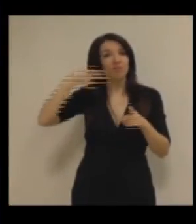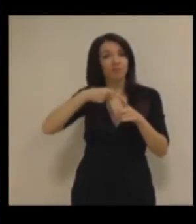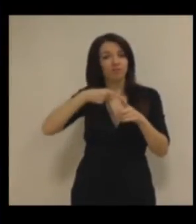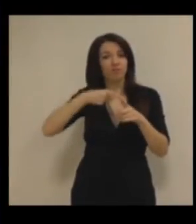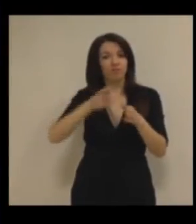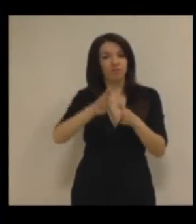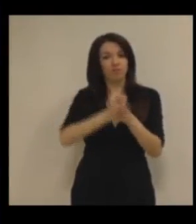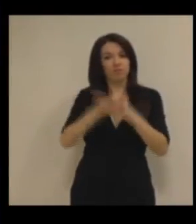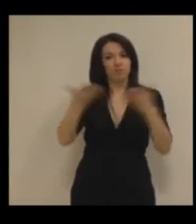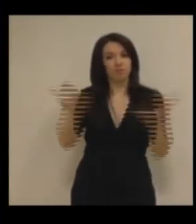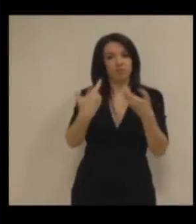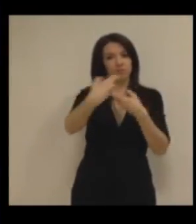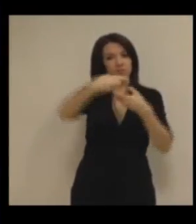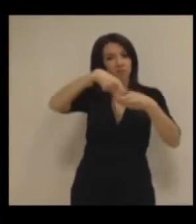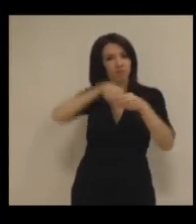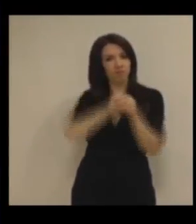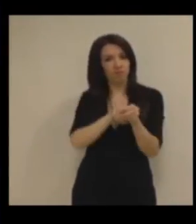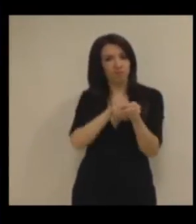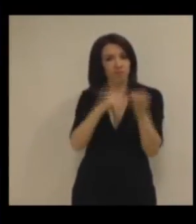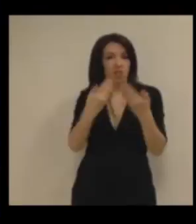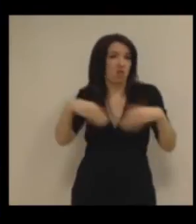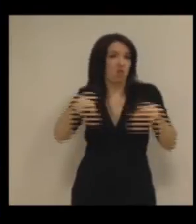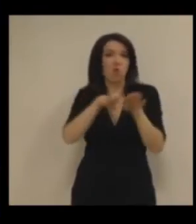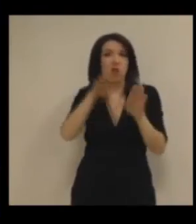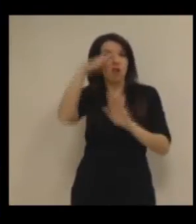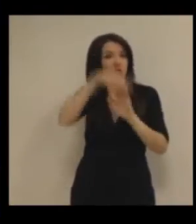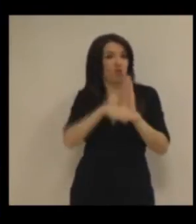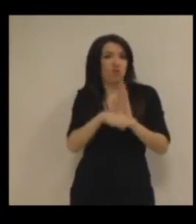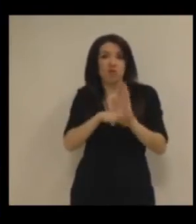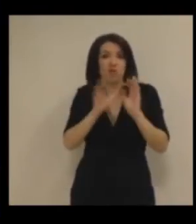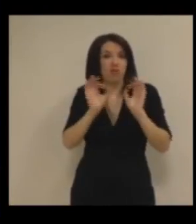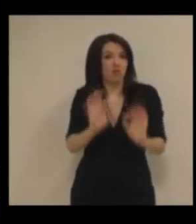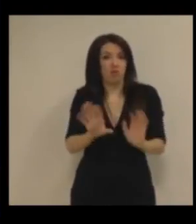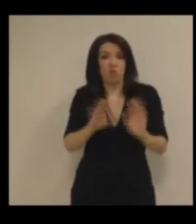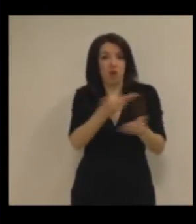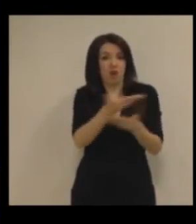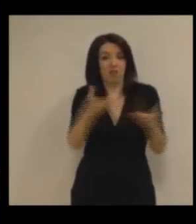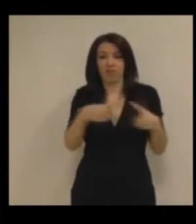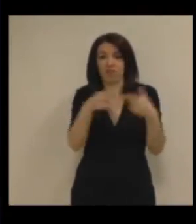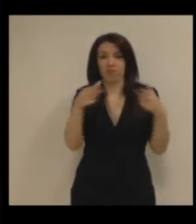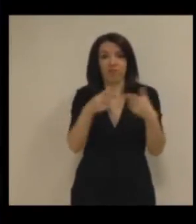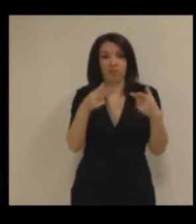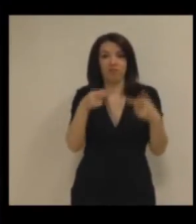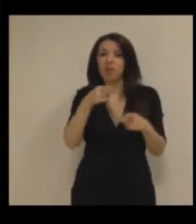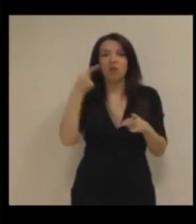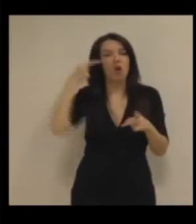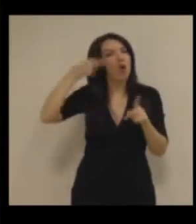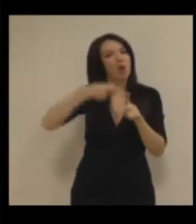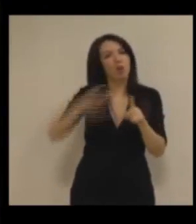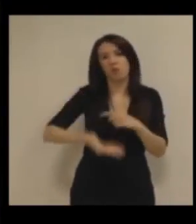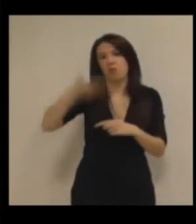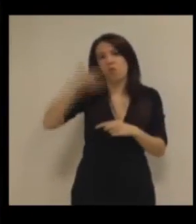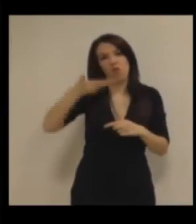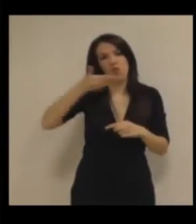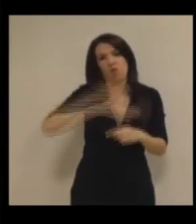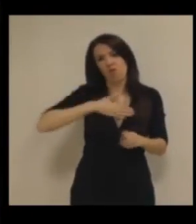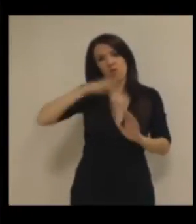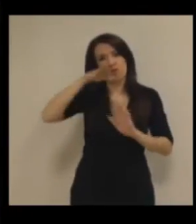su participación ciudadana en igualdad de condiciones. Este sería el objetivo fundamental del proyecto.